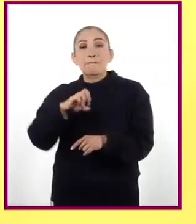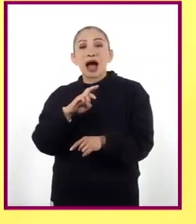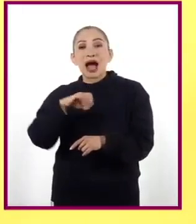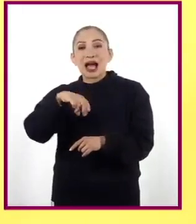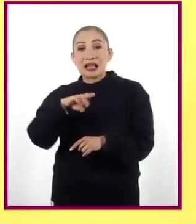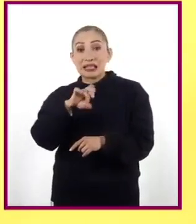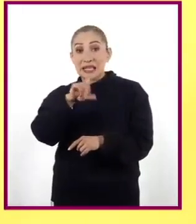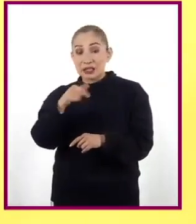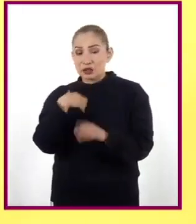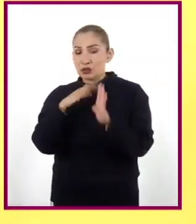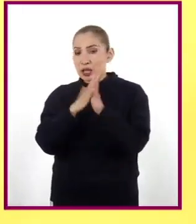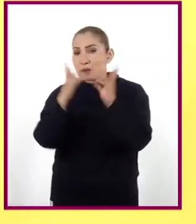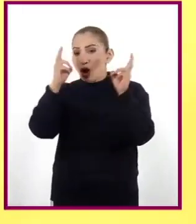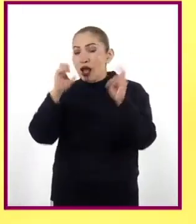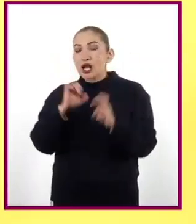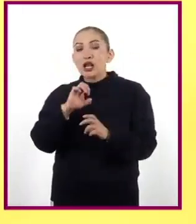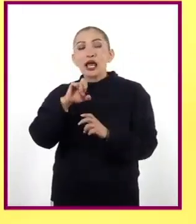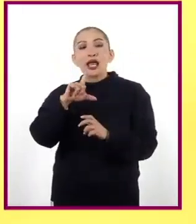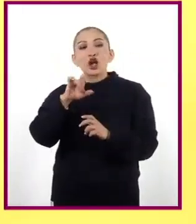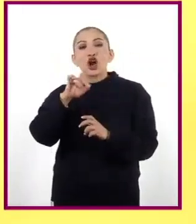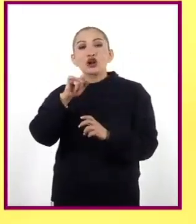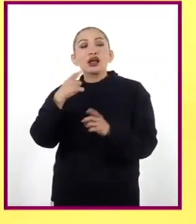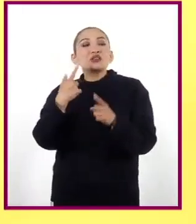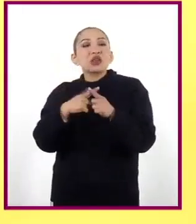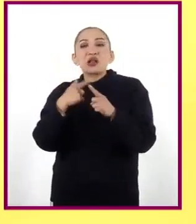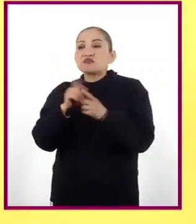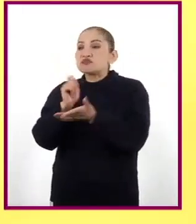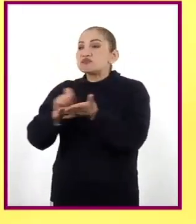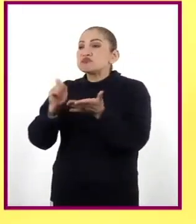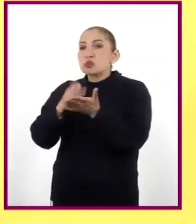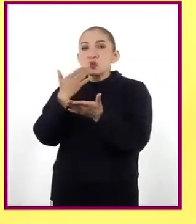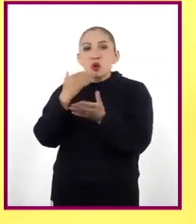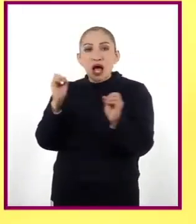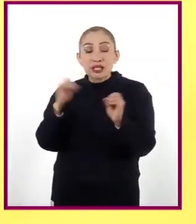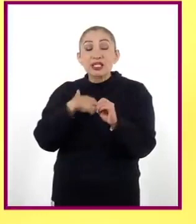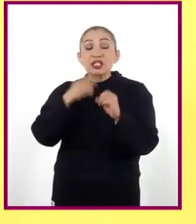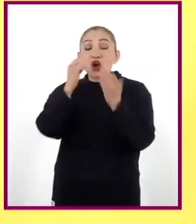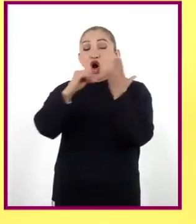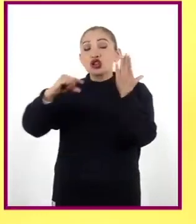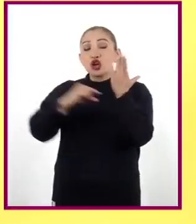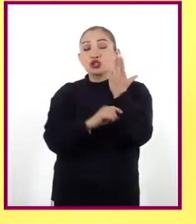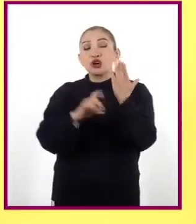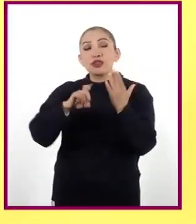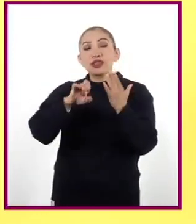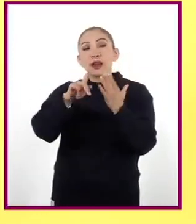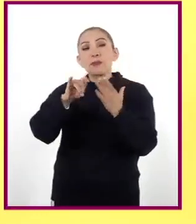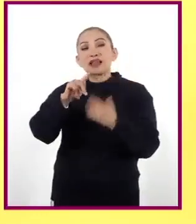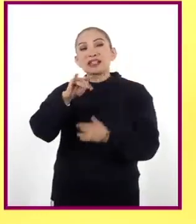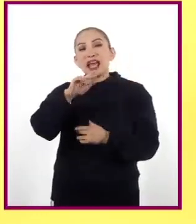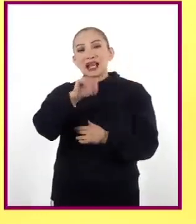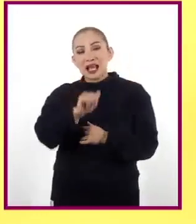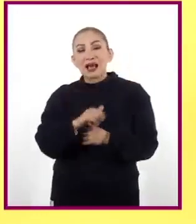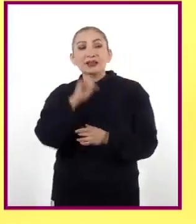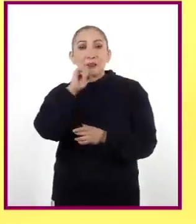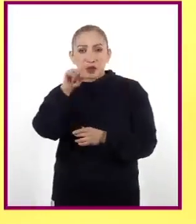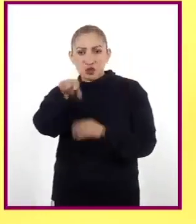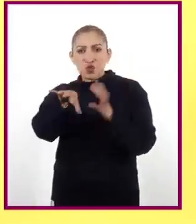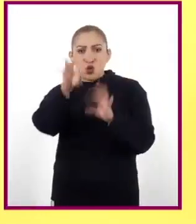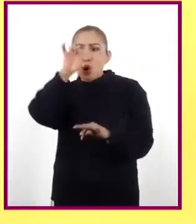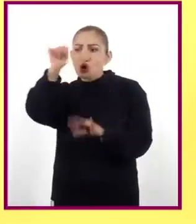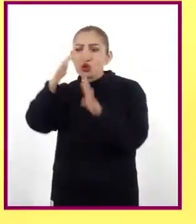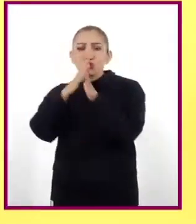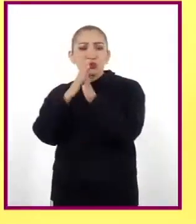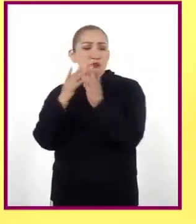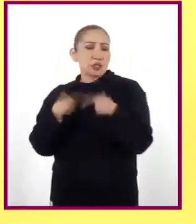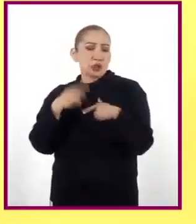muy reconocidas son El coronel no tiene quien le escriba y El otoño del patriarca. Y también puedes encontrar